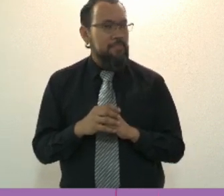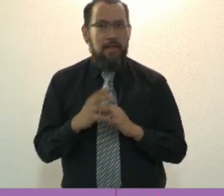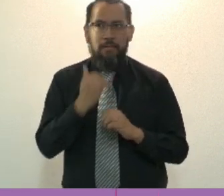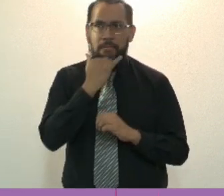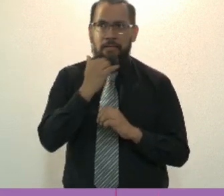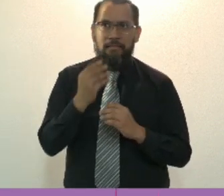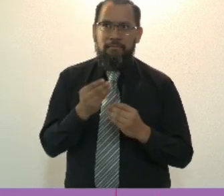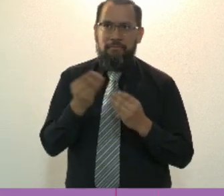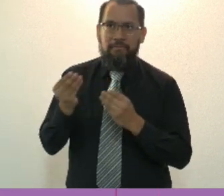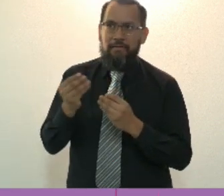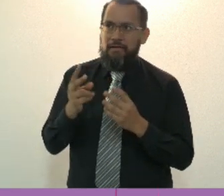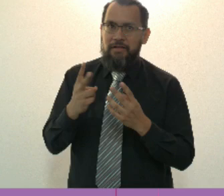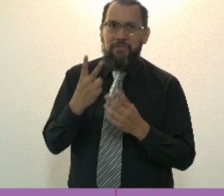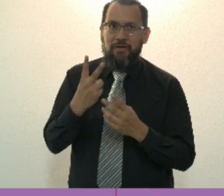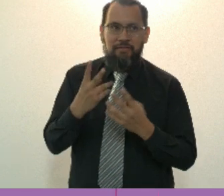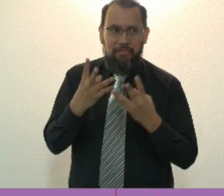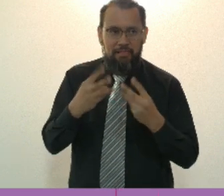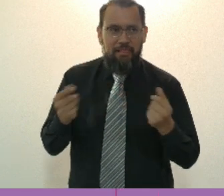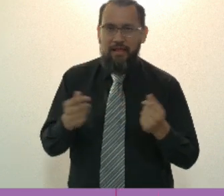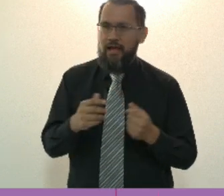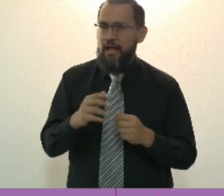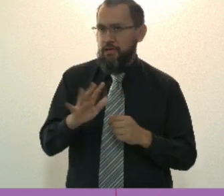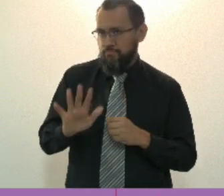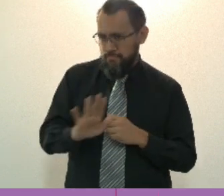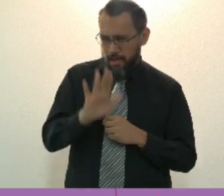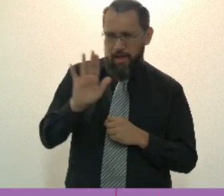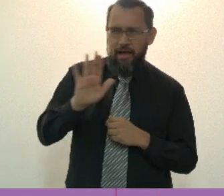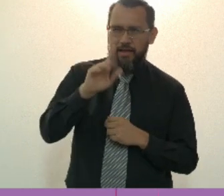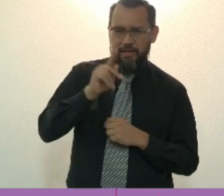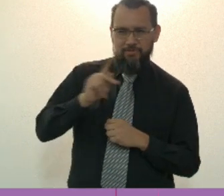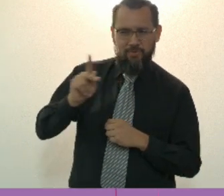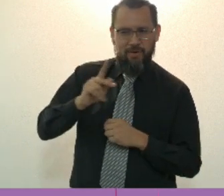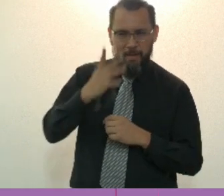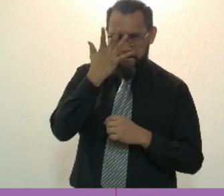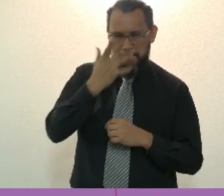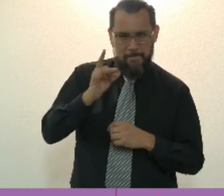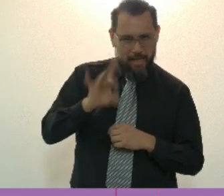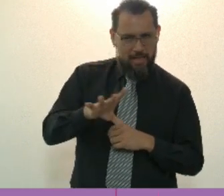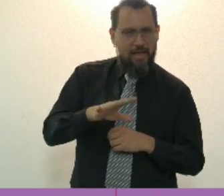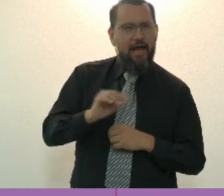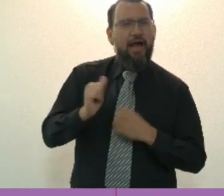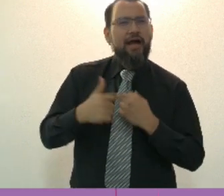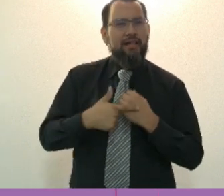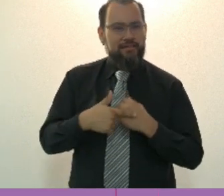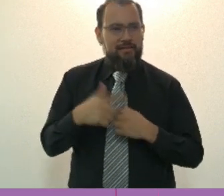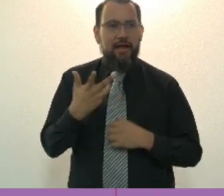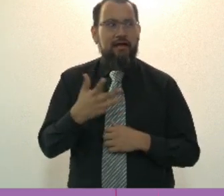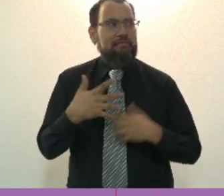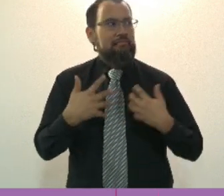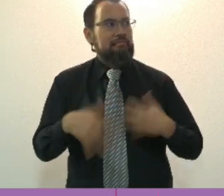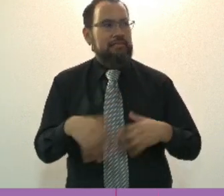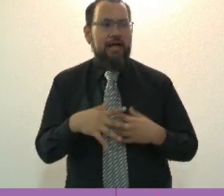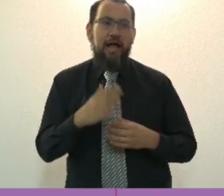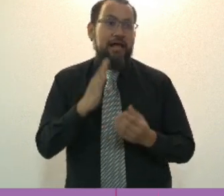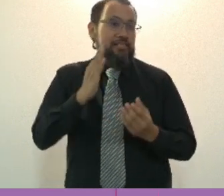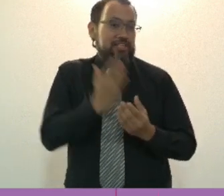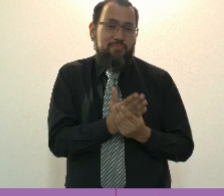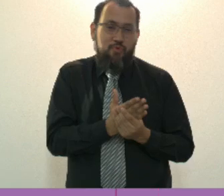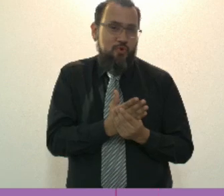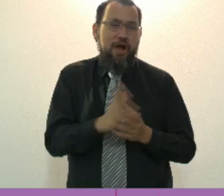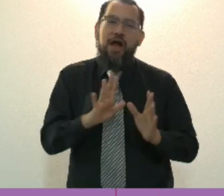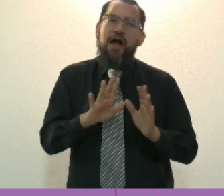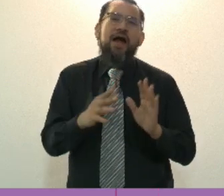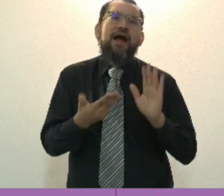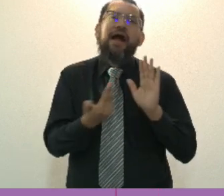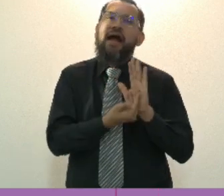Le di dos y dije, ya desapareció. La magia negra hizo presencia. Aquí se archivó, pero lo bueno es que estaba en